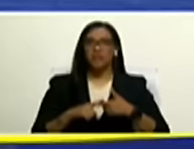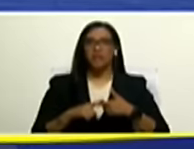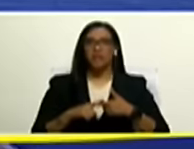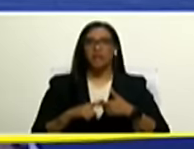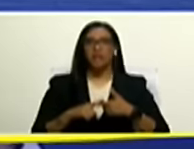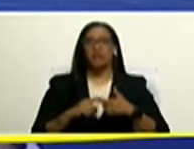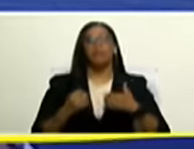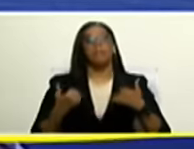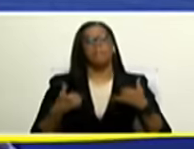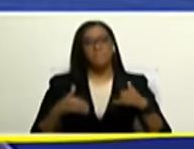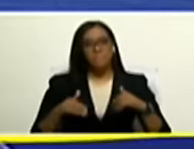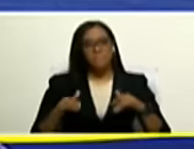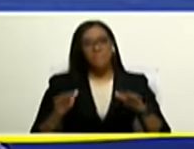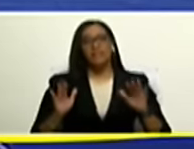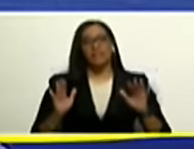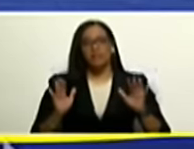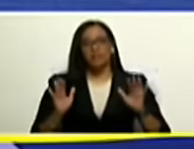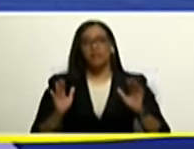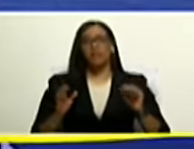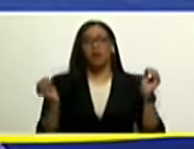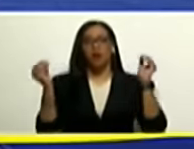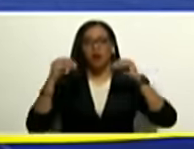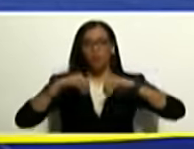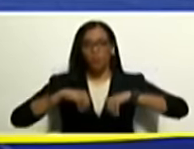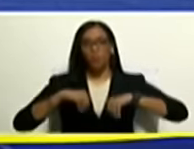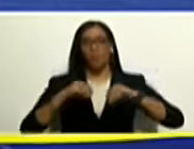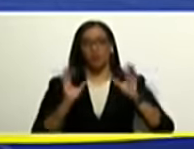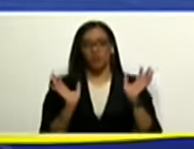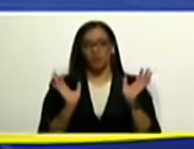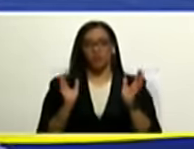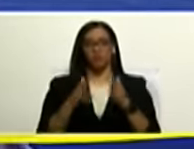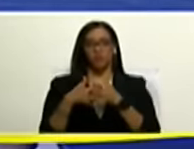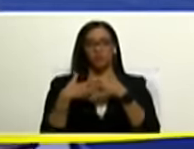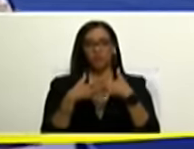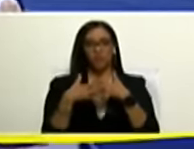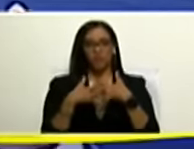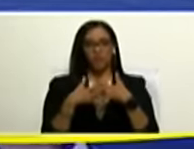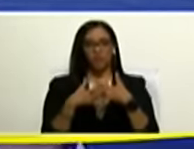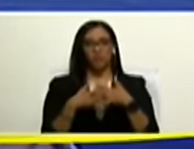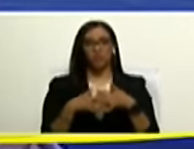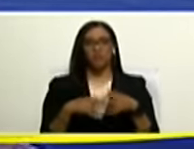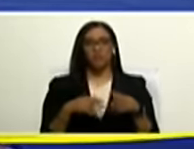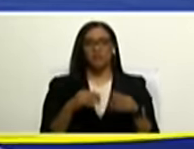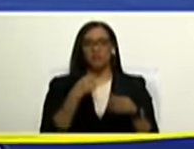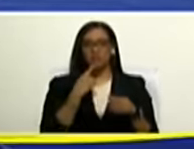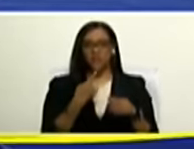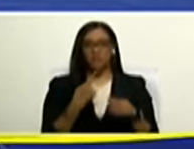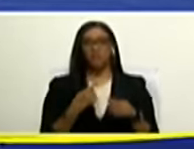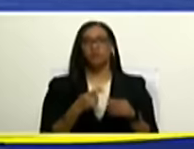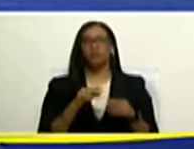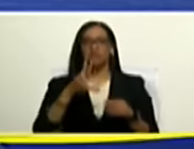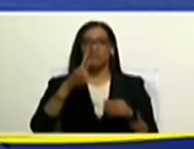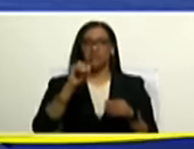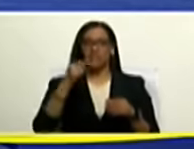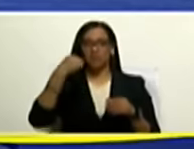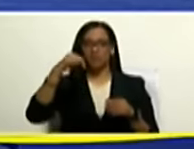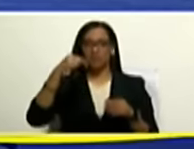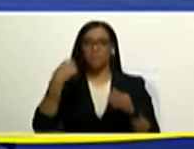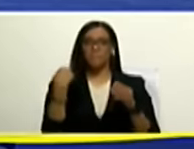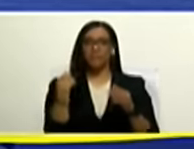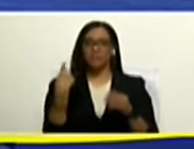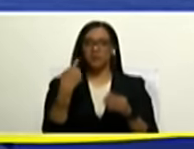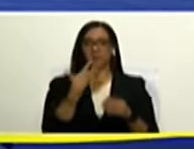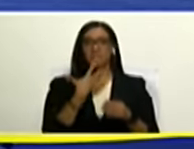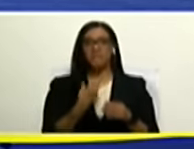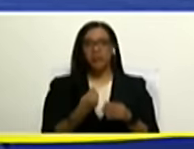vigencia, la doctrina Monroe, dicho sea de paso, entre los días 30 de noviembre, 1 de